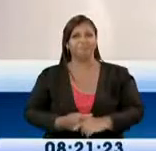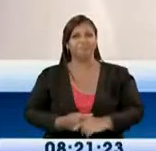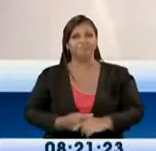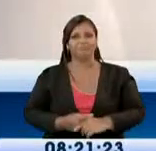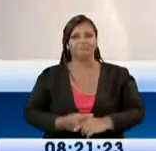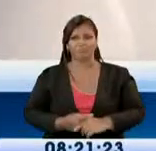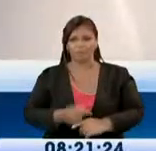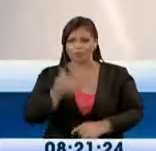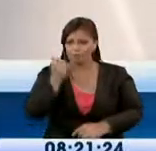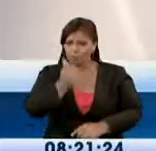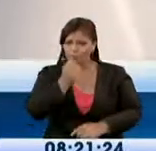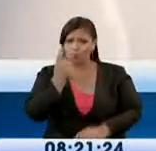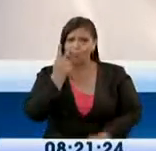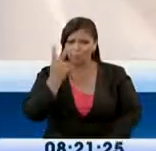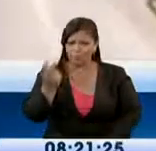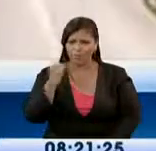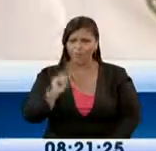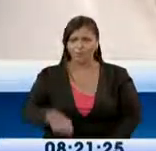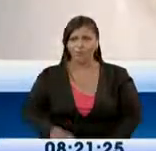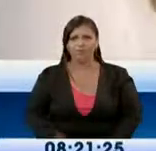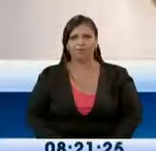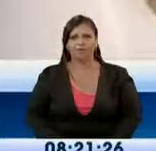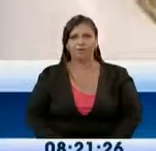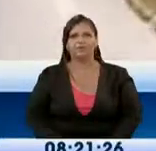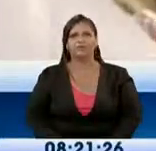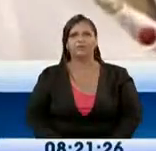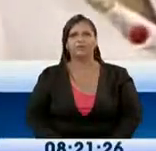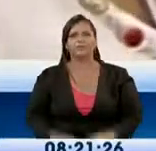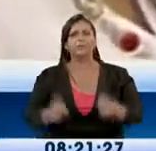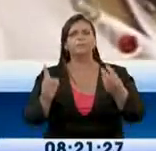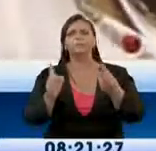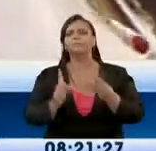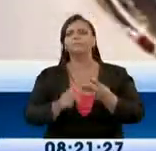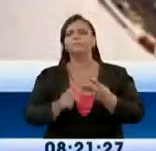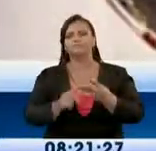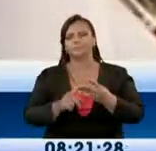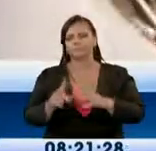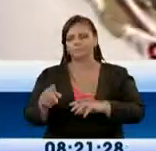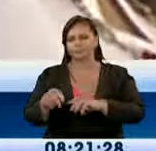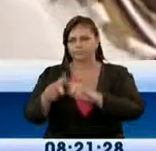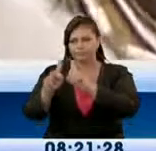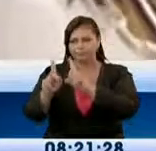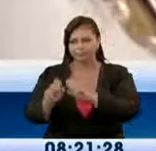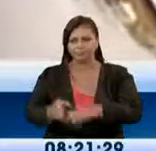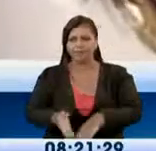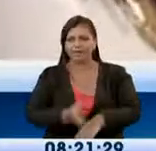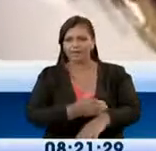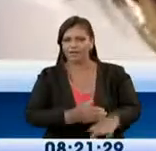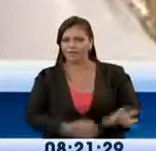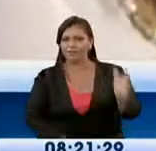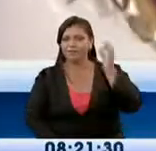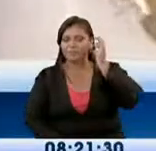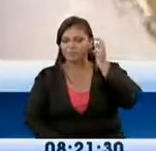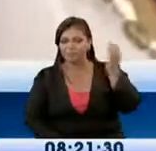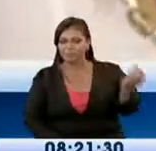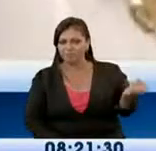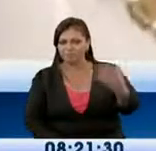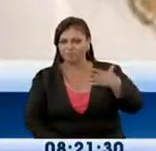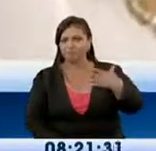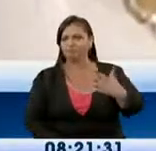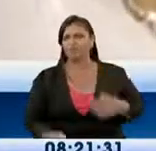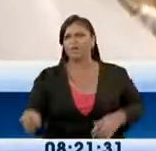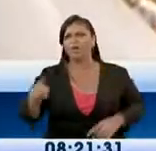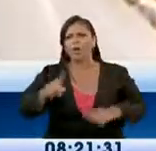usted mismo me compró. Y el tercero es usted es caballero, pero hace un rato una señora nos decía del acoso sexual, de que también son víctimas las mujeres. ¿Usted ha visto